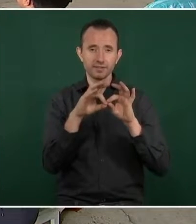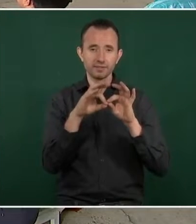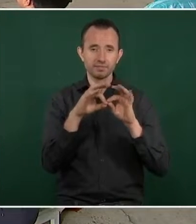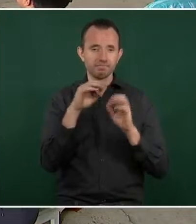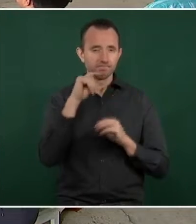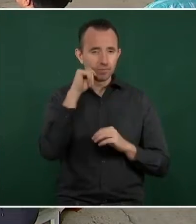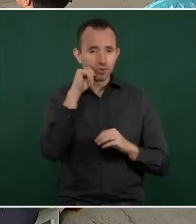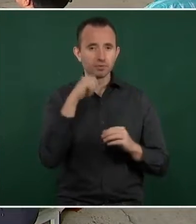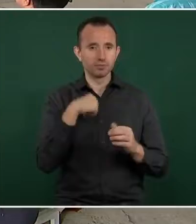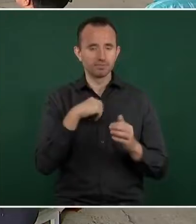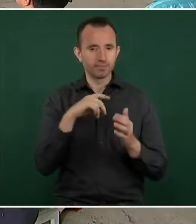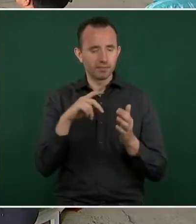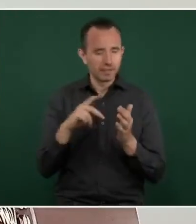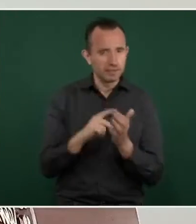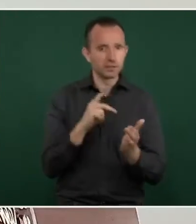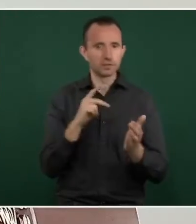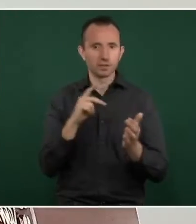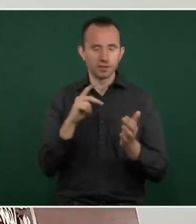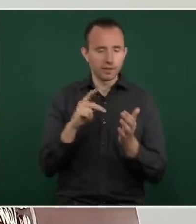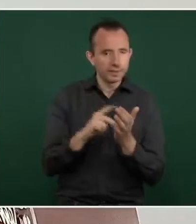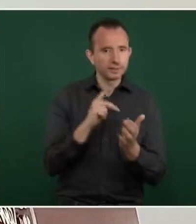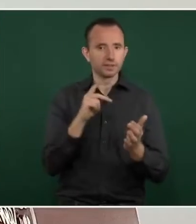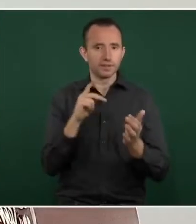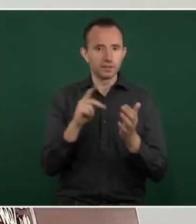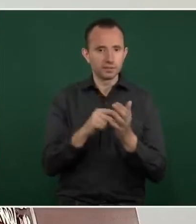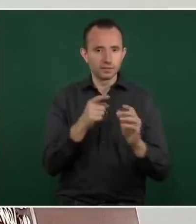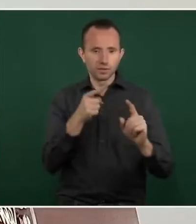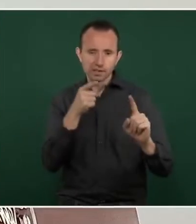rayado, por los jóvenes.